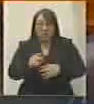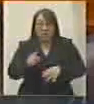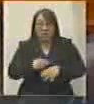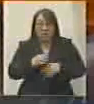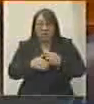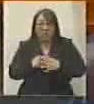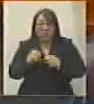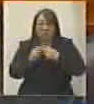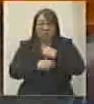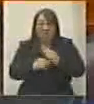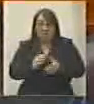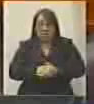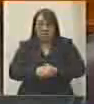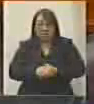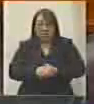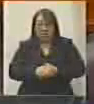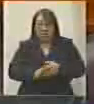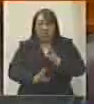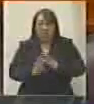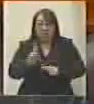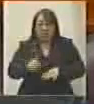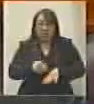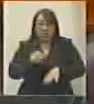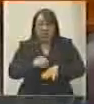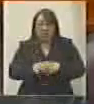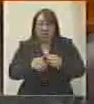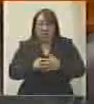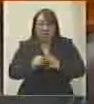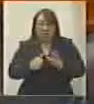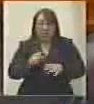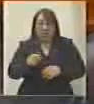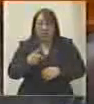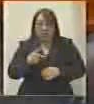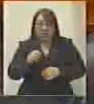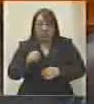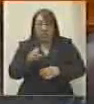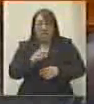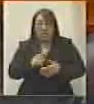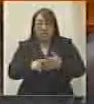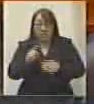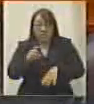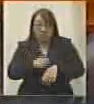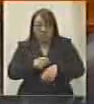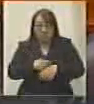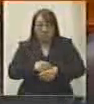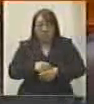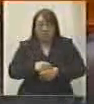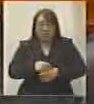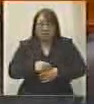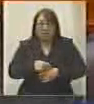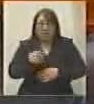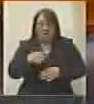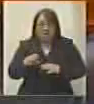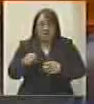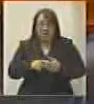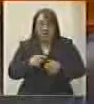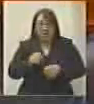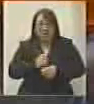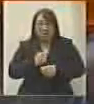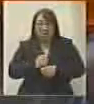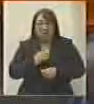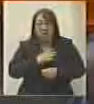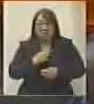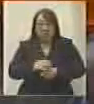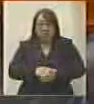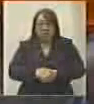del país y superar largamente a los más de 6 mil kilómetros de carretera que hasta el momento se han ejecutado en estos 2 años de